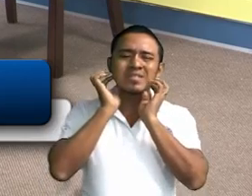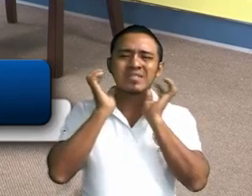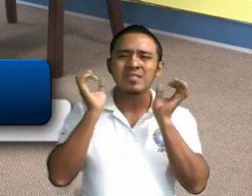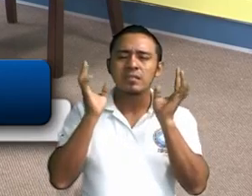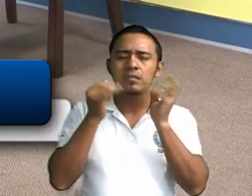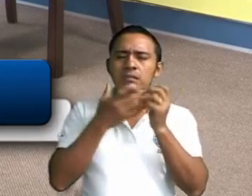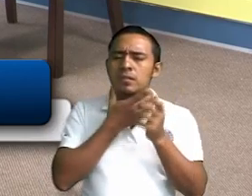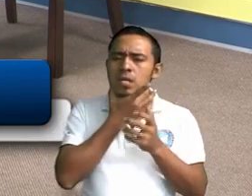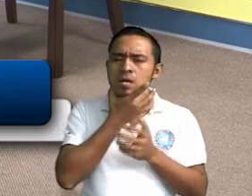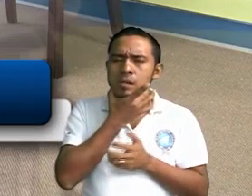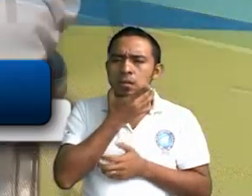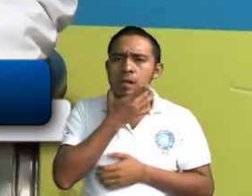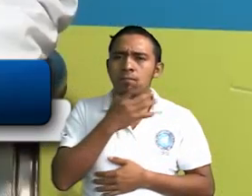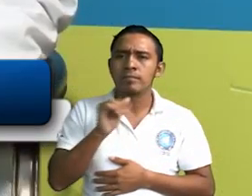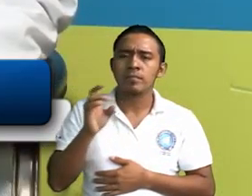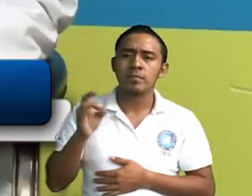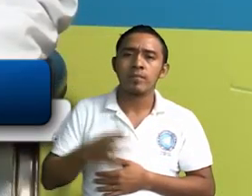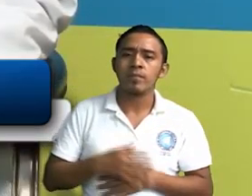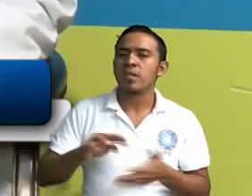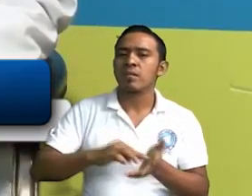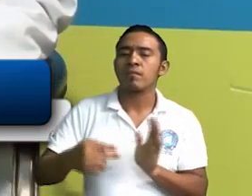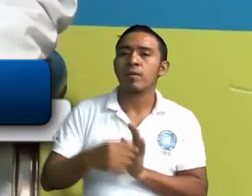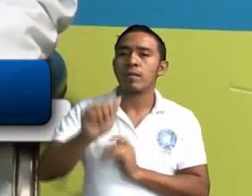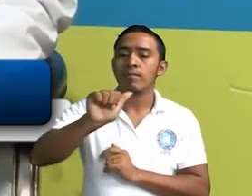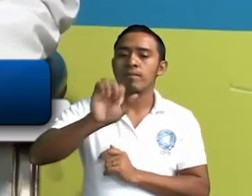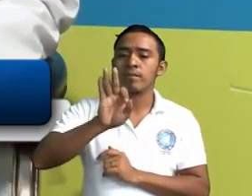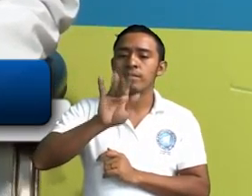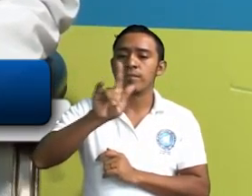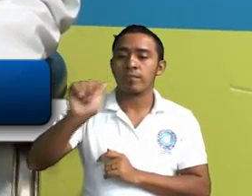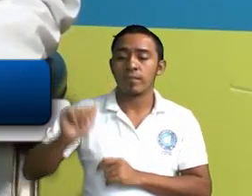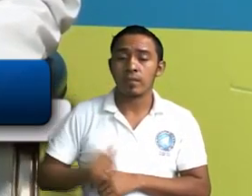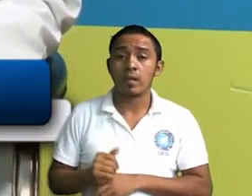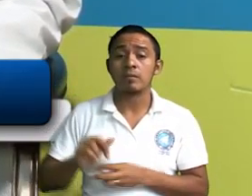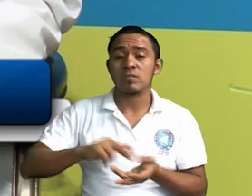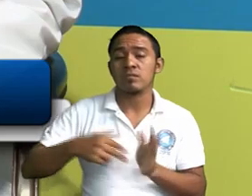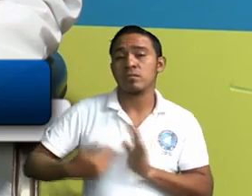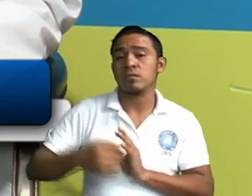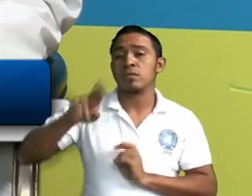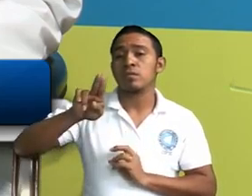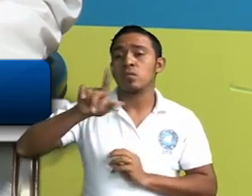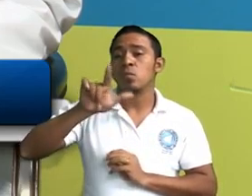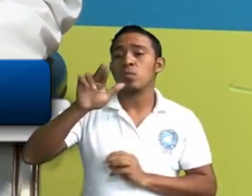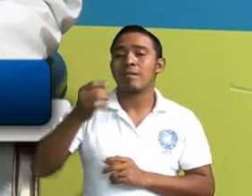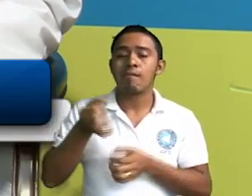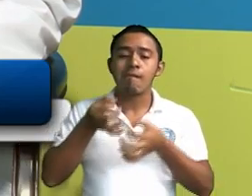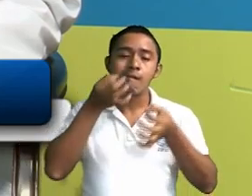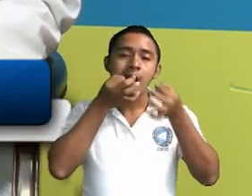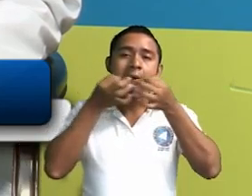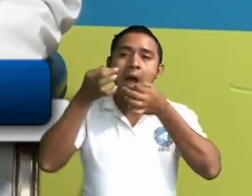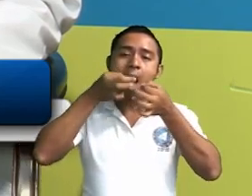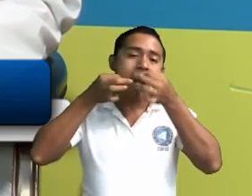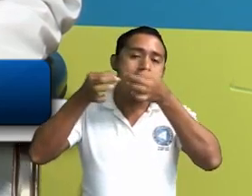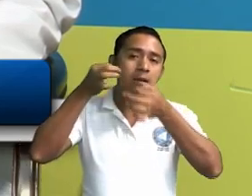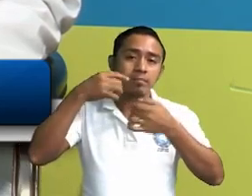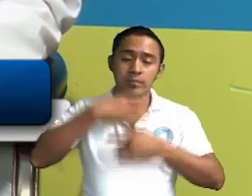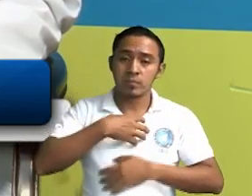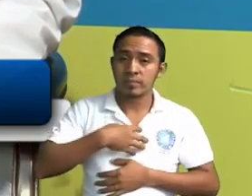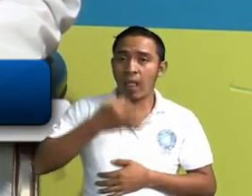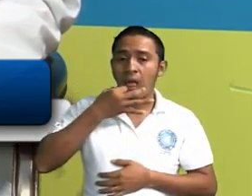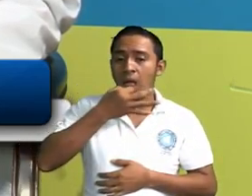si las astas son unas úlceras que se presentan en la cavidad bucal en los pacientes por ejemplo